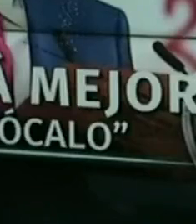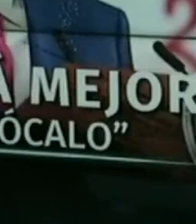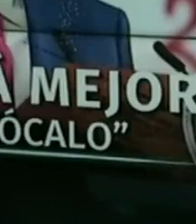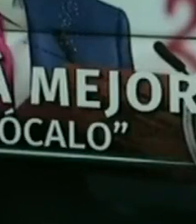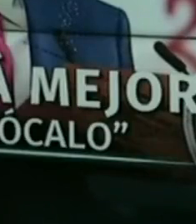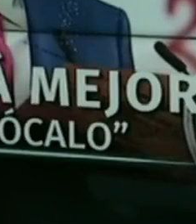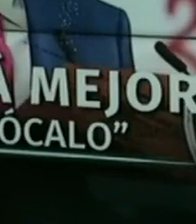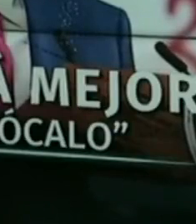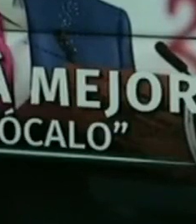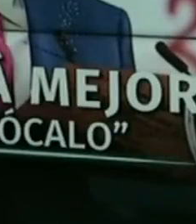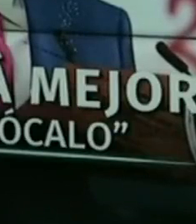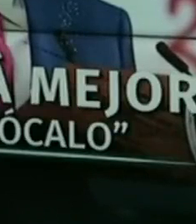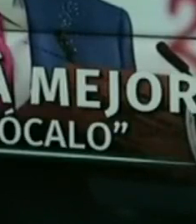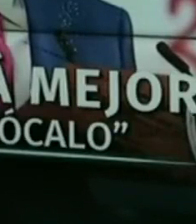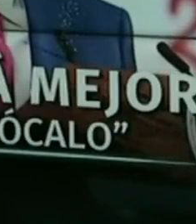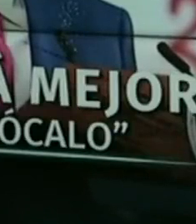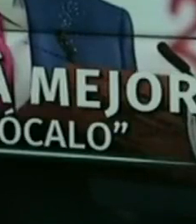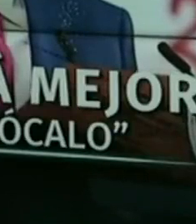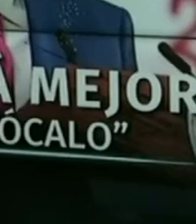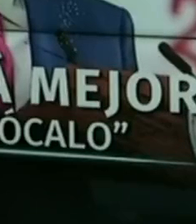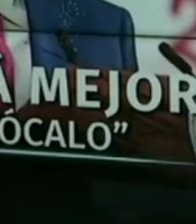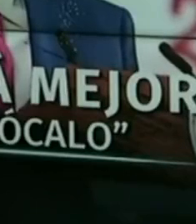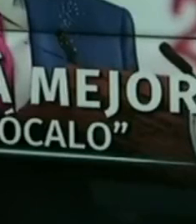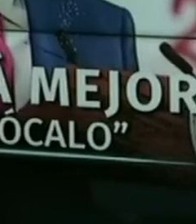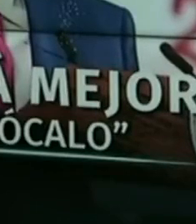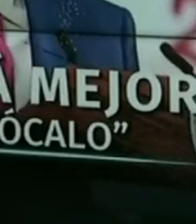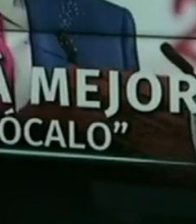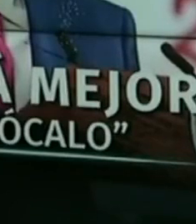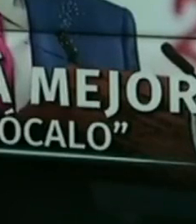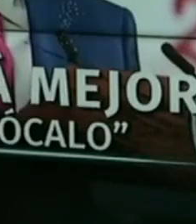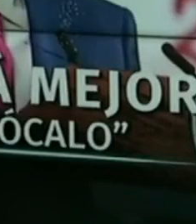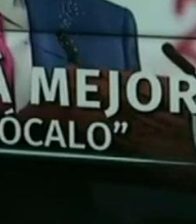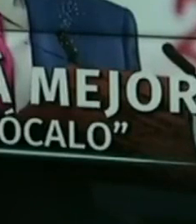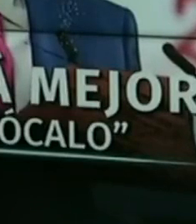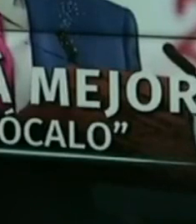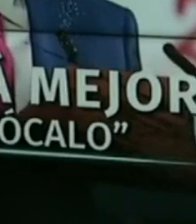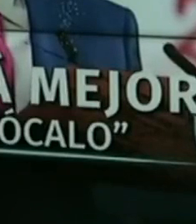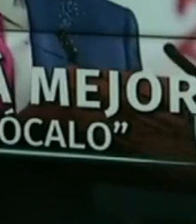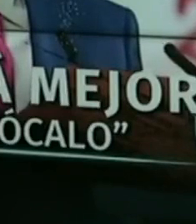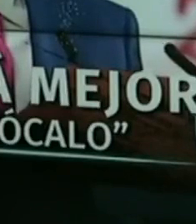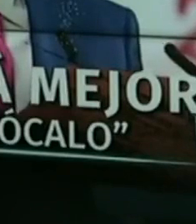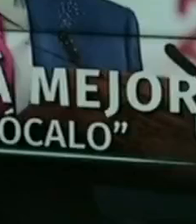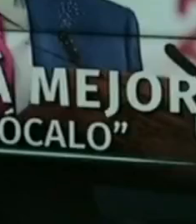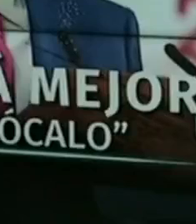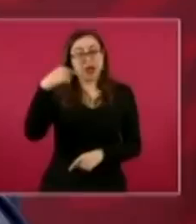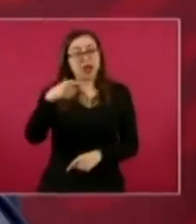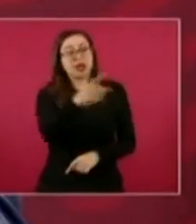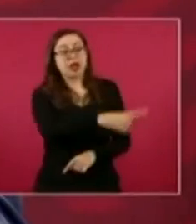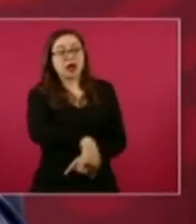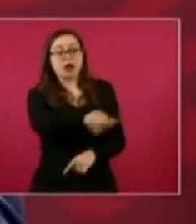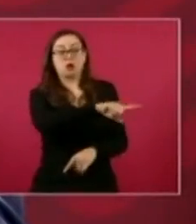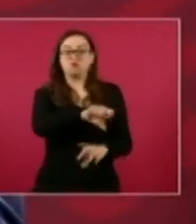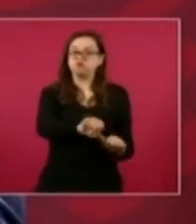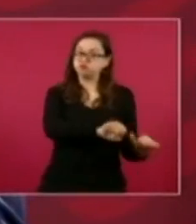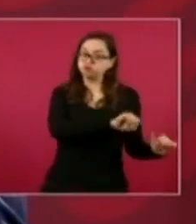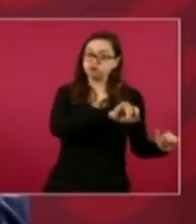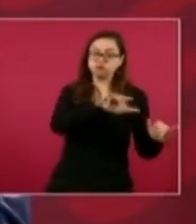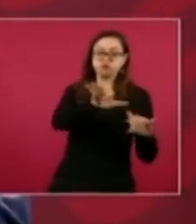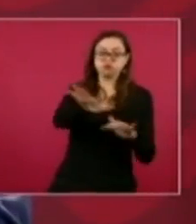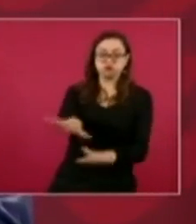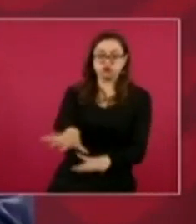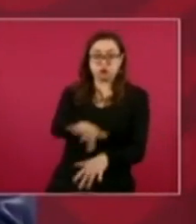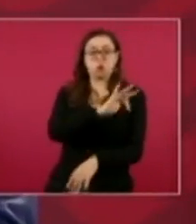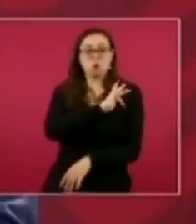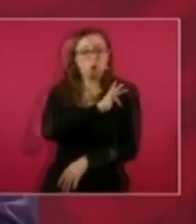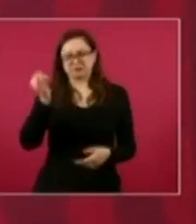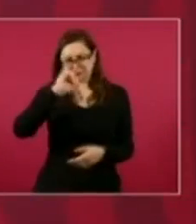Insistió que la manifestación debe llegar al Zócalo, que dijo estará libre y no al hemiciclo a Juárez. Me